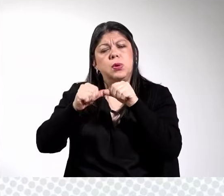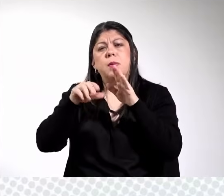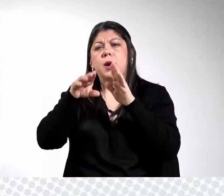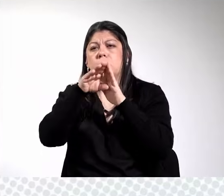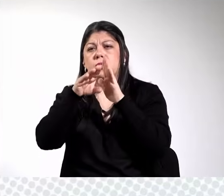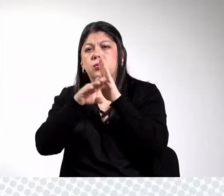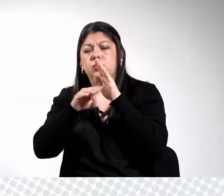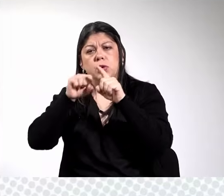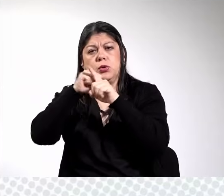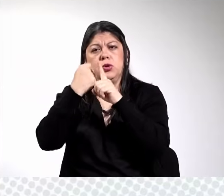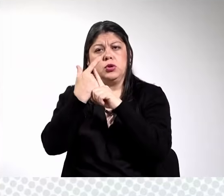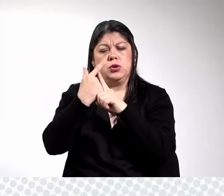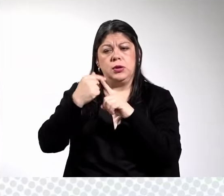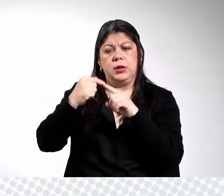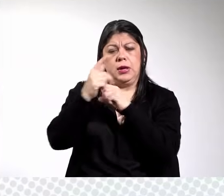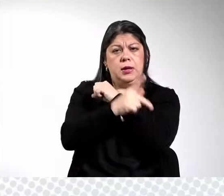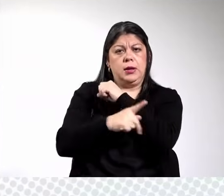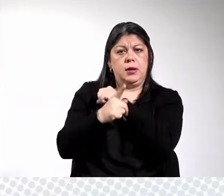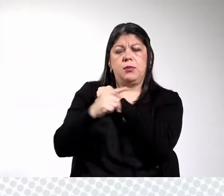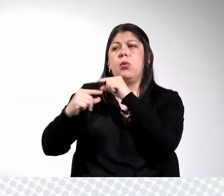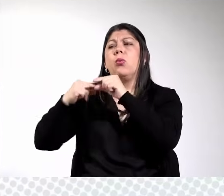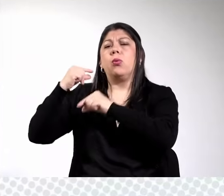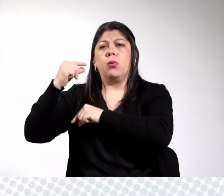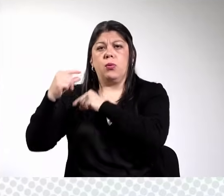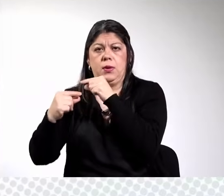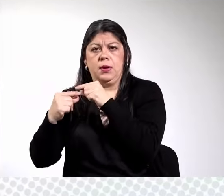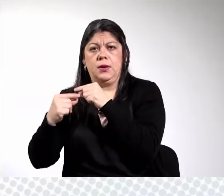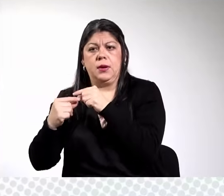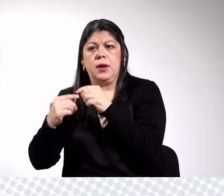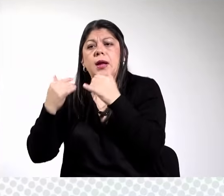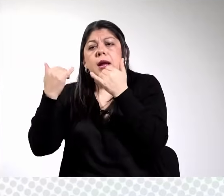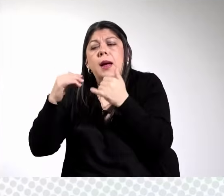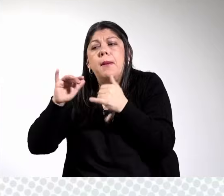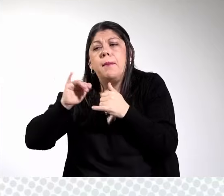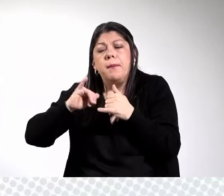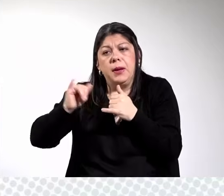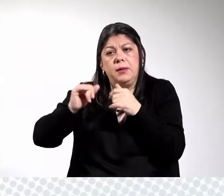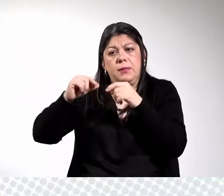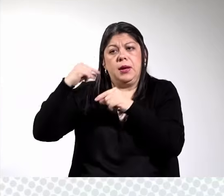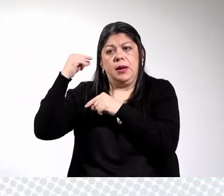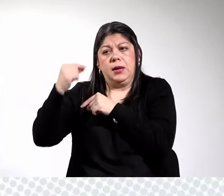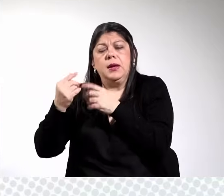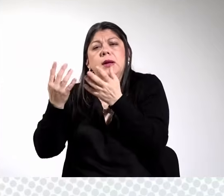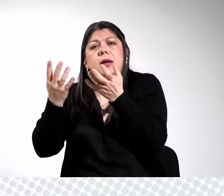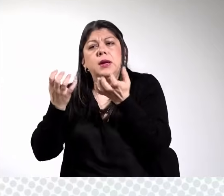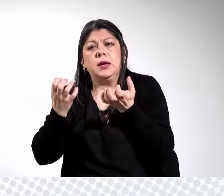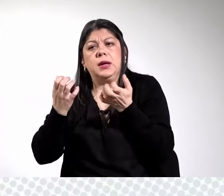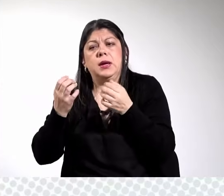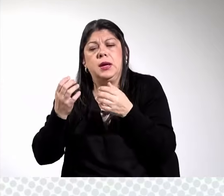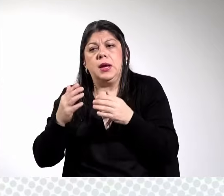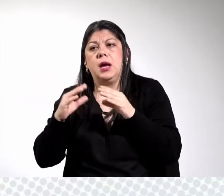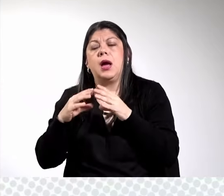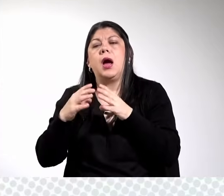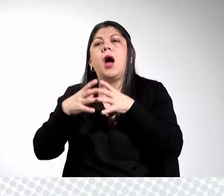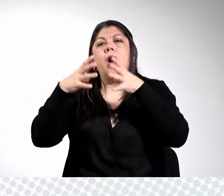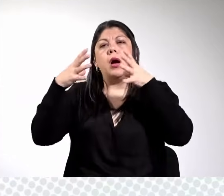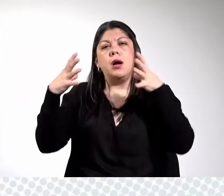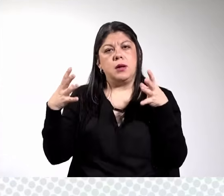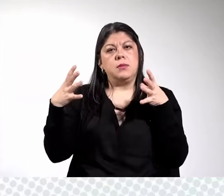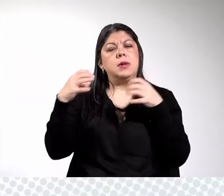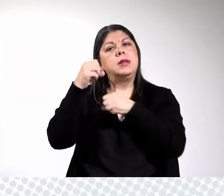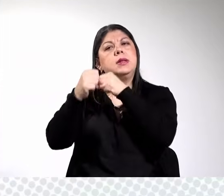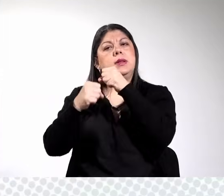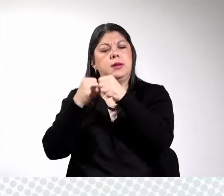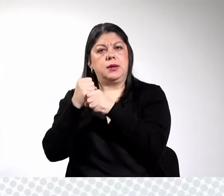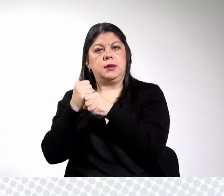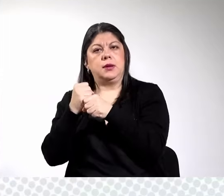sistema social de este país. Es una generación que es la misma generación a la que ahora se le quiere aumentar la edad. Es